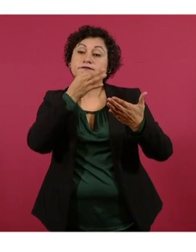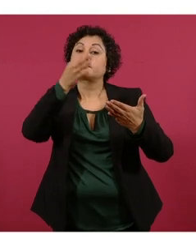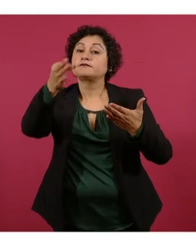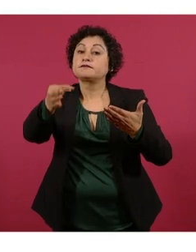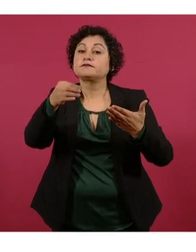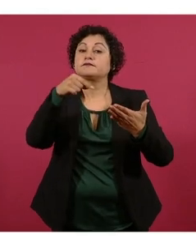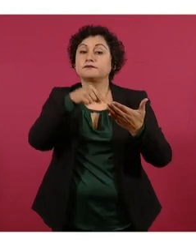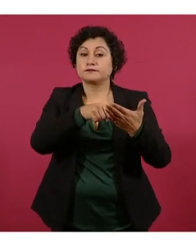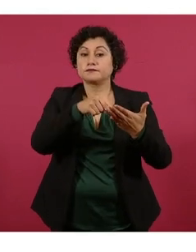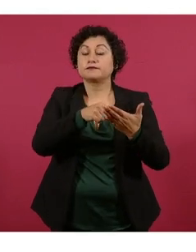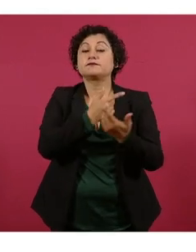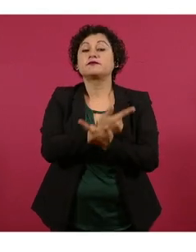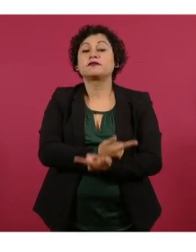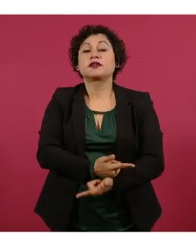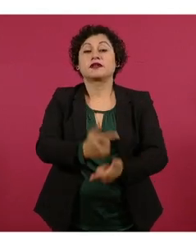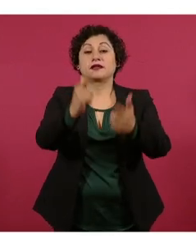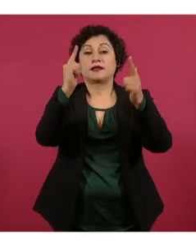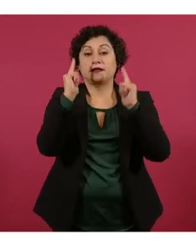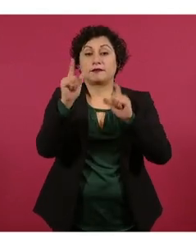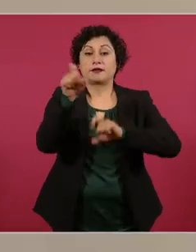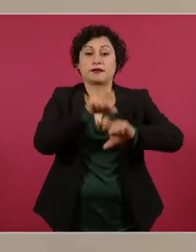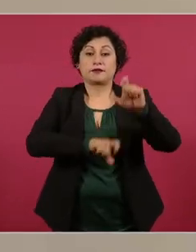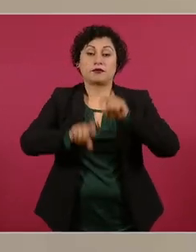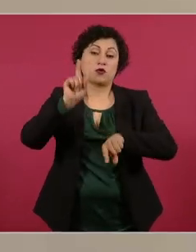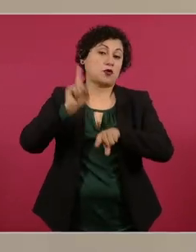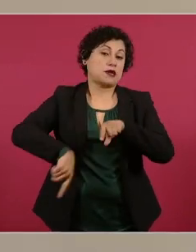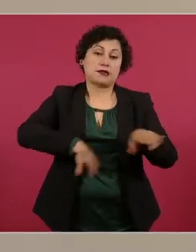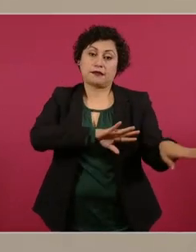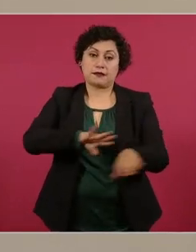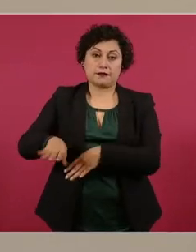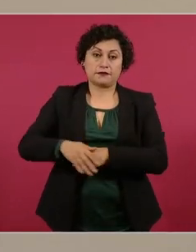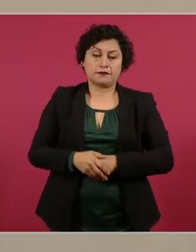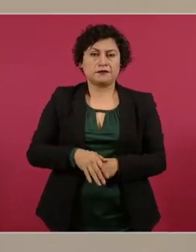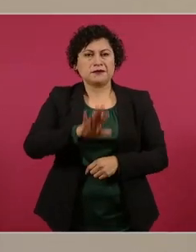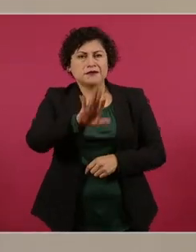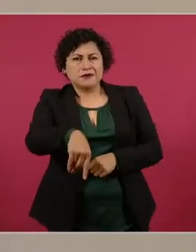por qué aquí no quieren? Pues eso es lo que hay que preguntarles.